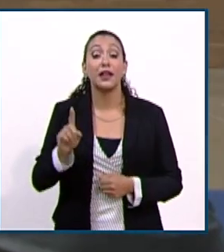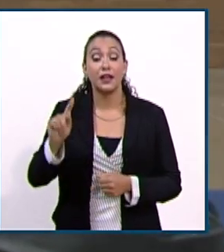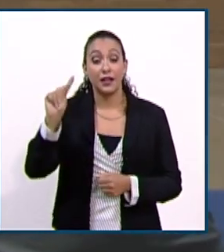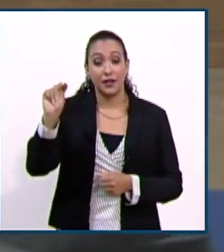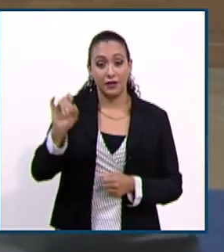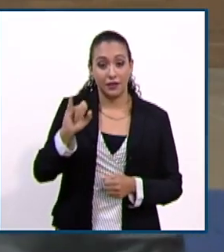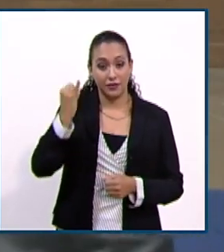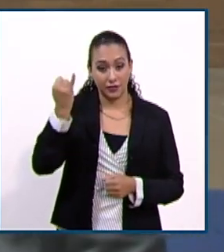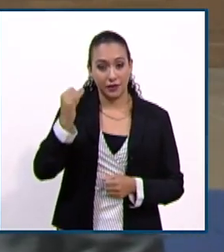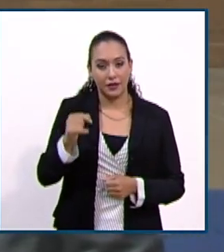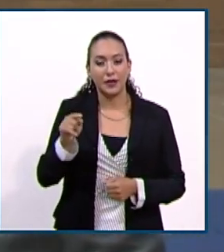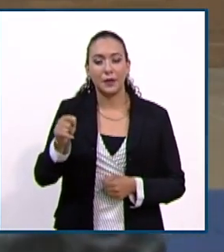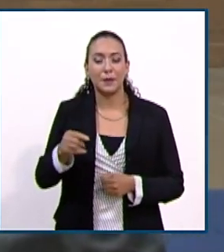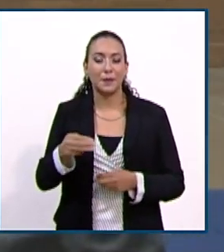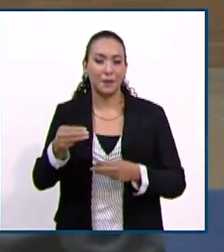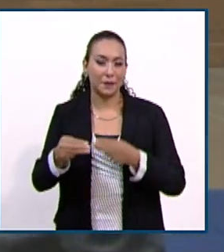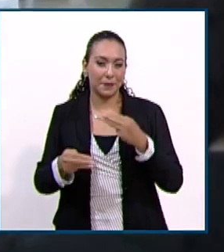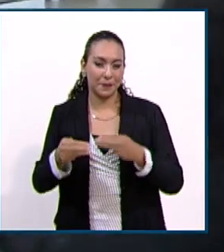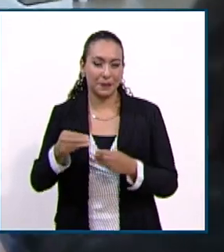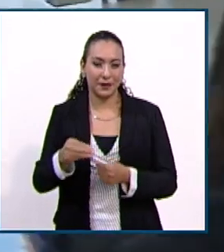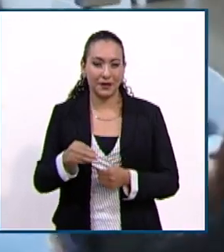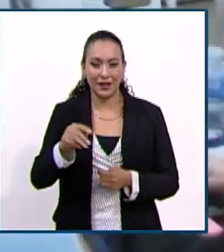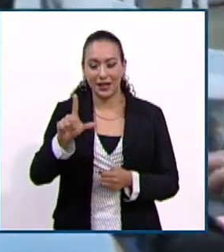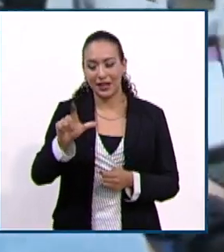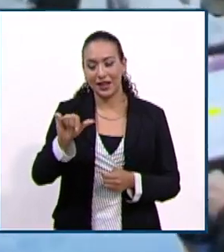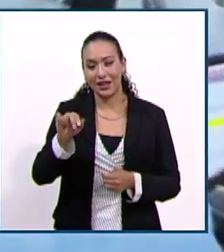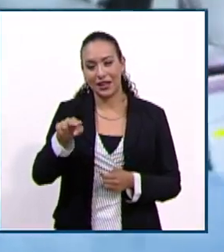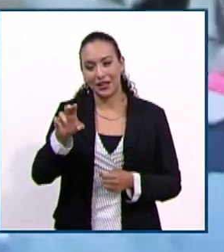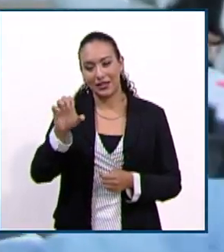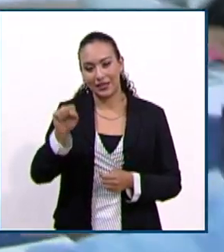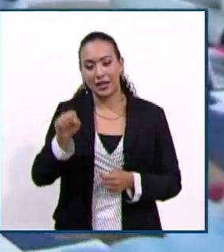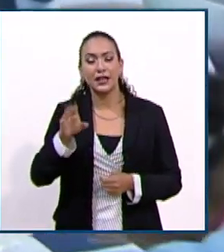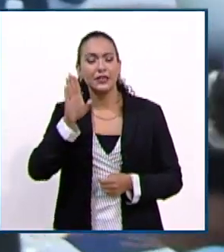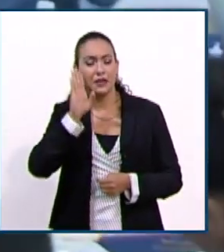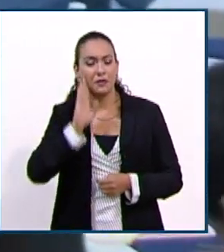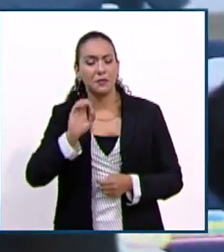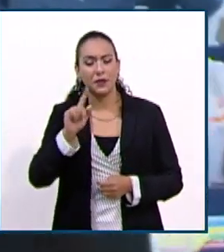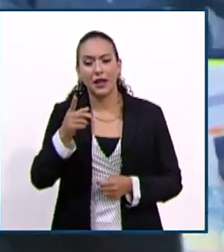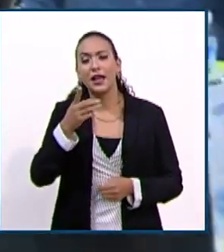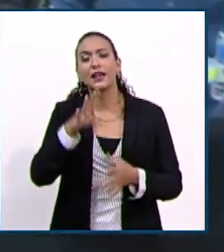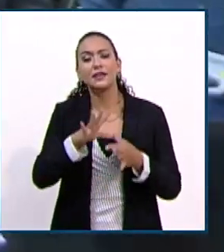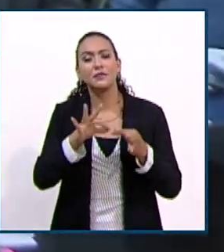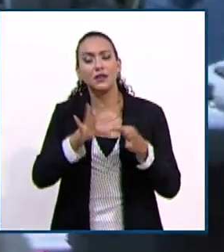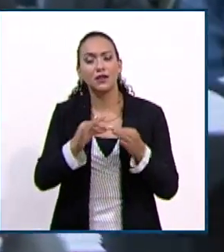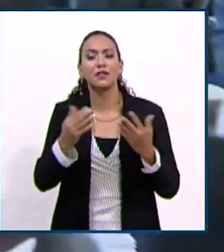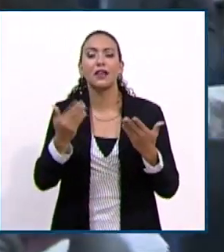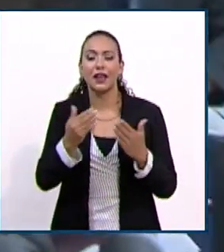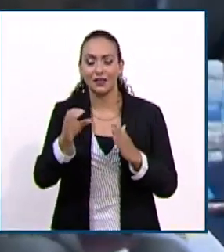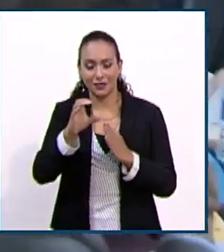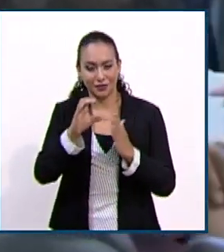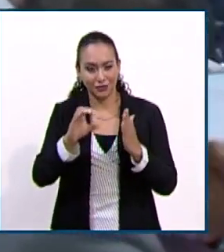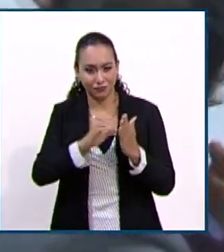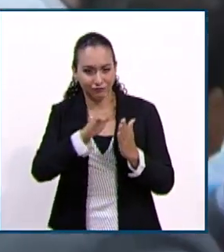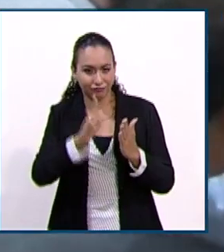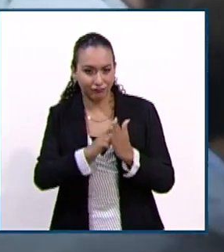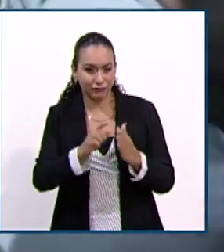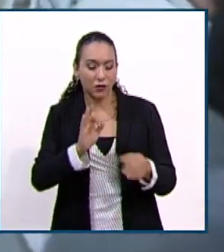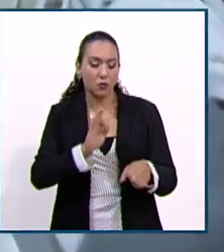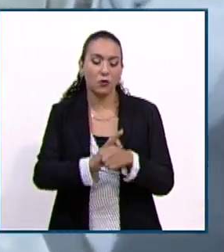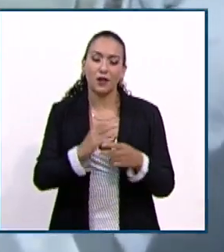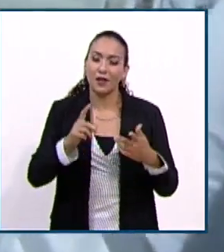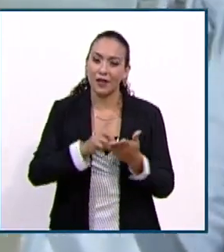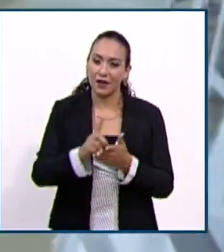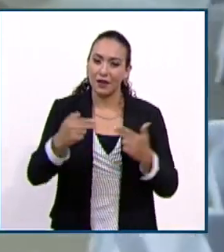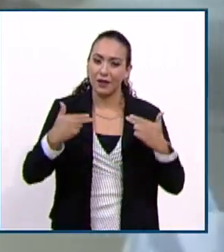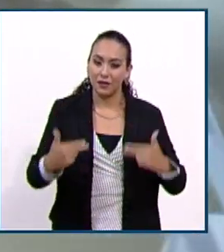Baja California, el ministro Javier Lainez Potisek llamó a cuidar los mecanismos constitucionales de protección de derechos humanos. Aseguró